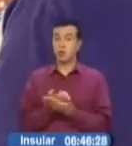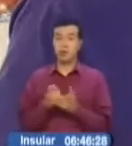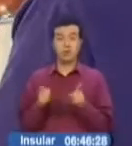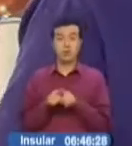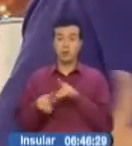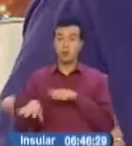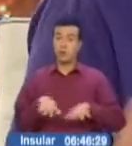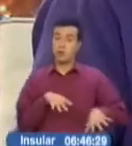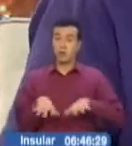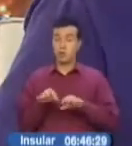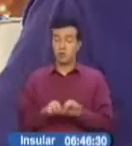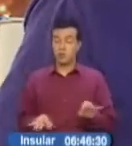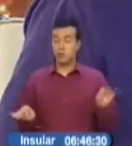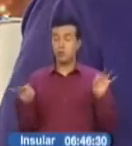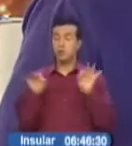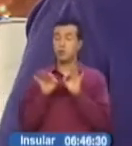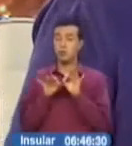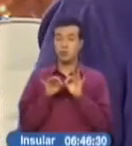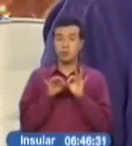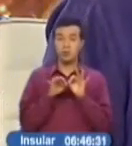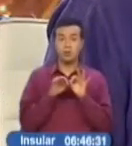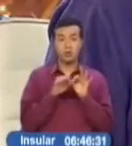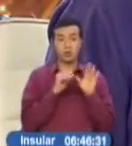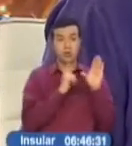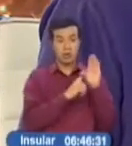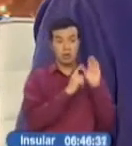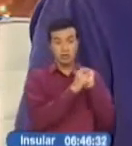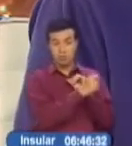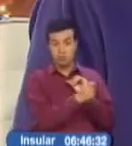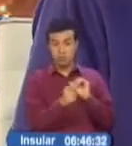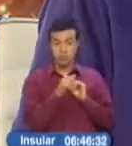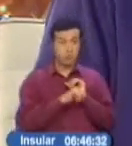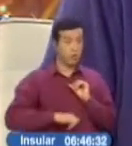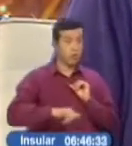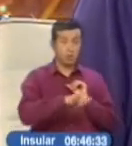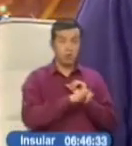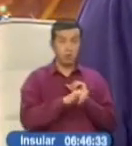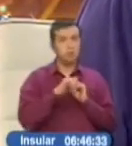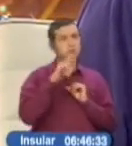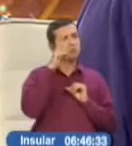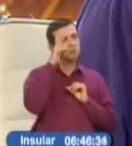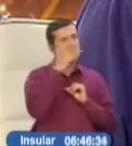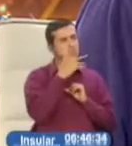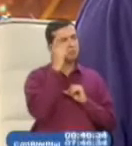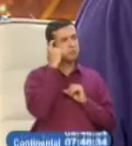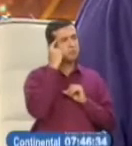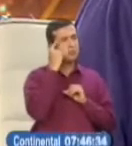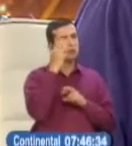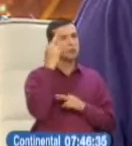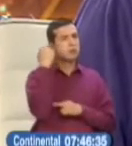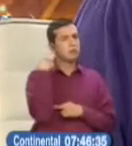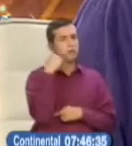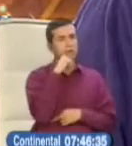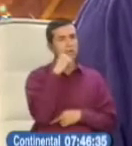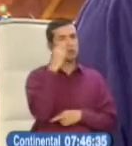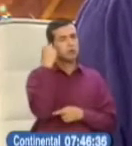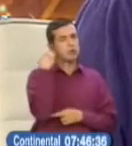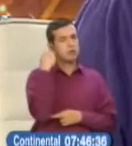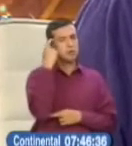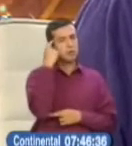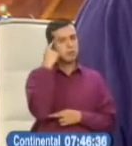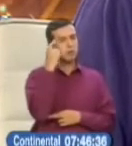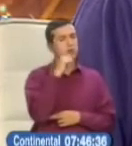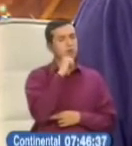esté dinamizada para que haya distribución y redistribución de los recursos. En ese sentido, ¿tú no crees que hay que hacer una tarea que de pronto está